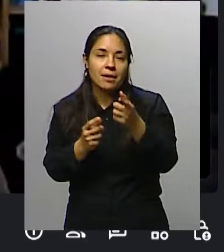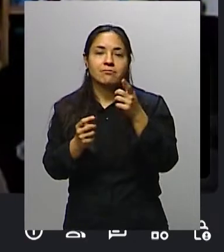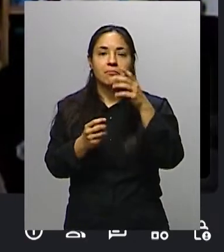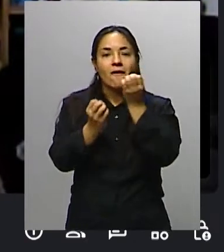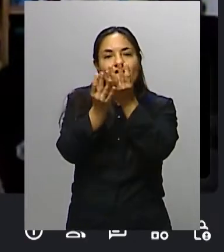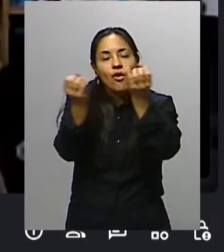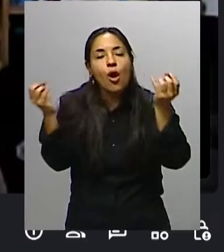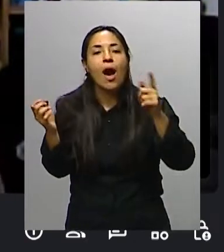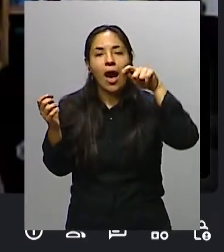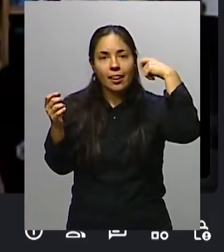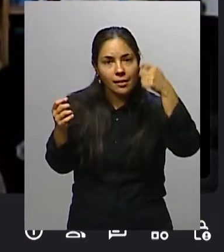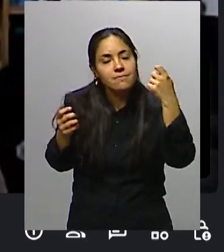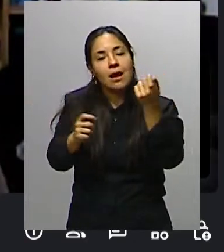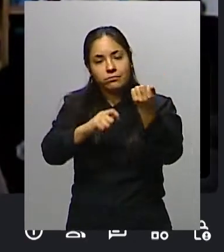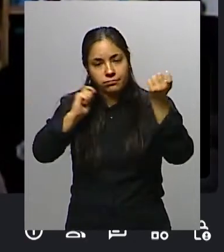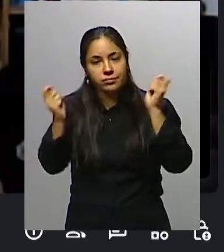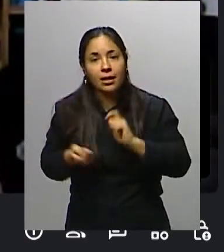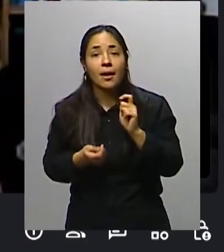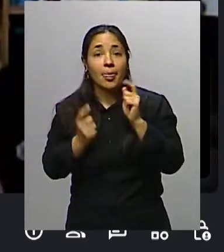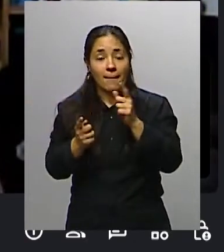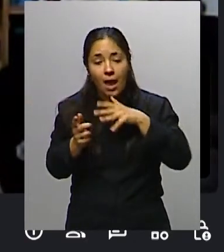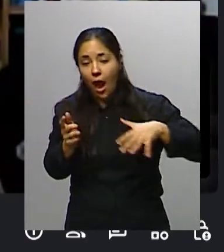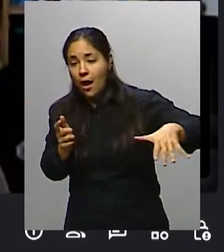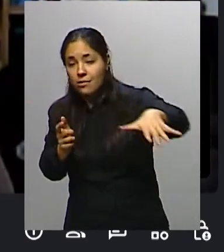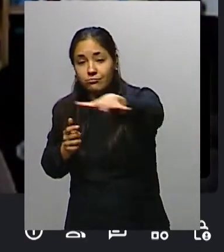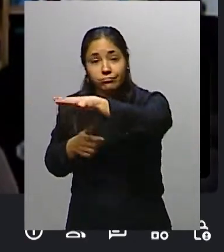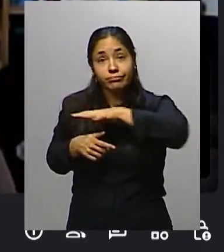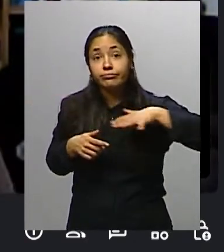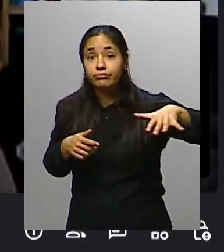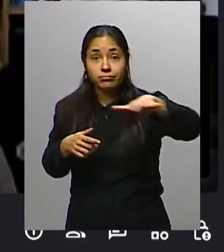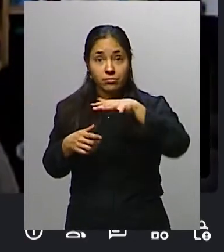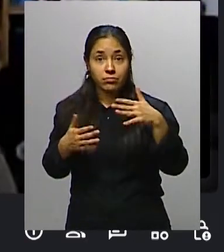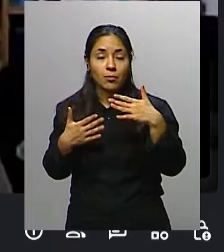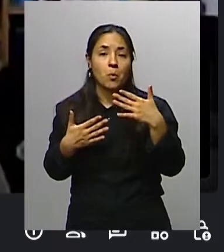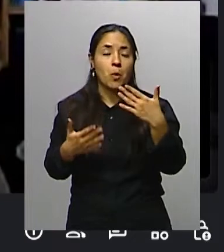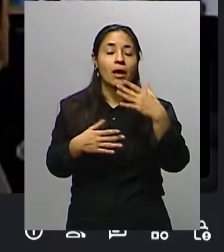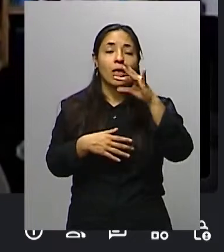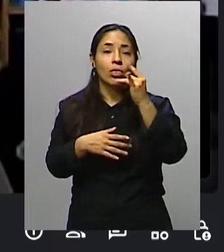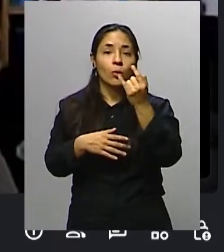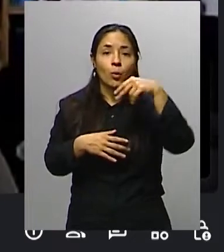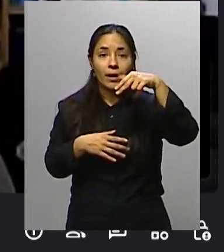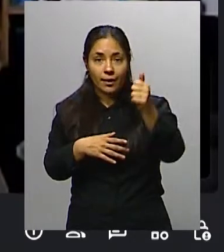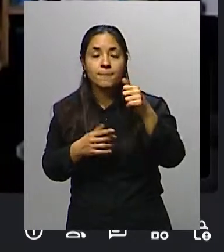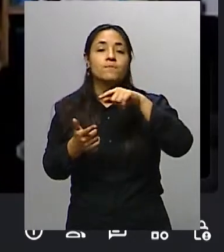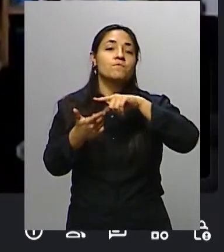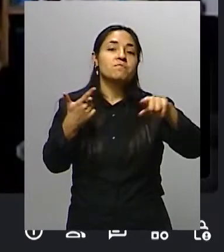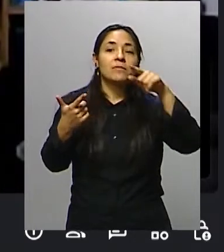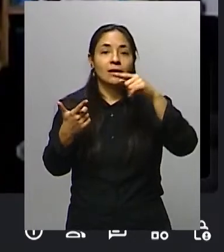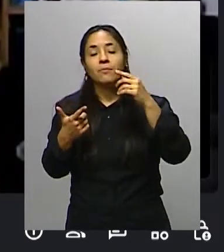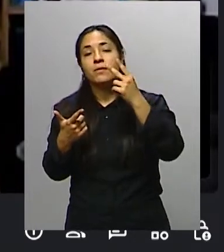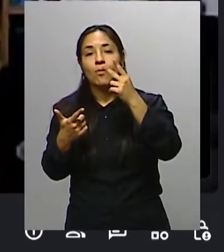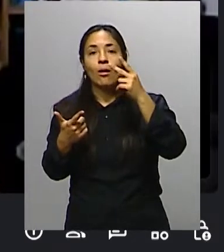fundamentalmente. Y forma distintos tipos de ambientes, que pueden ser lagunas, que pueden ser bañados, pueden ser